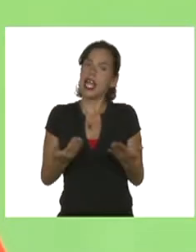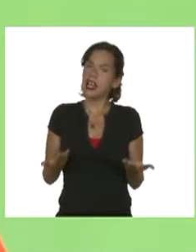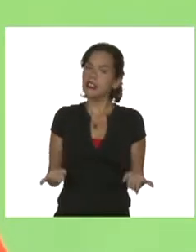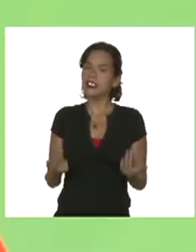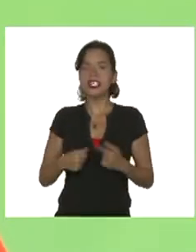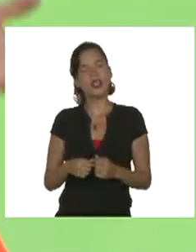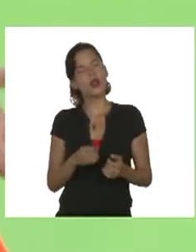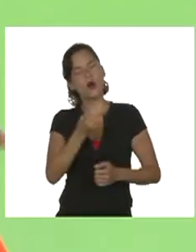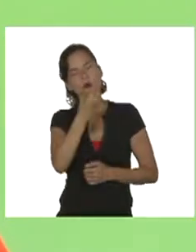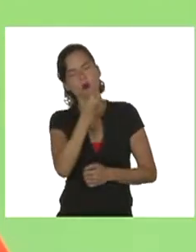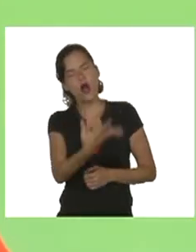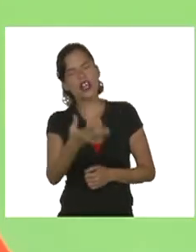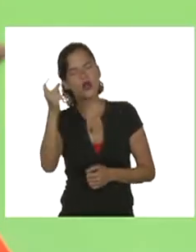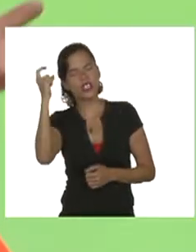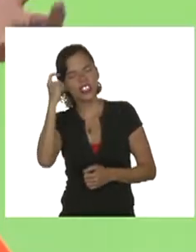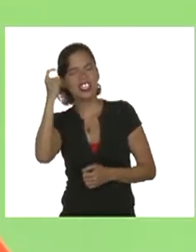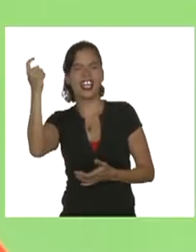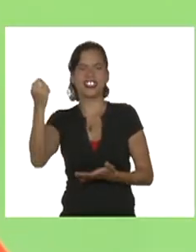así le doy